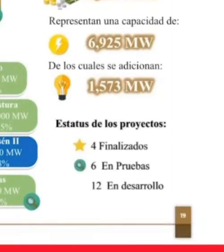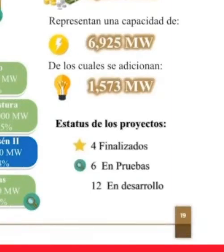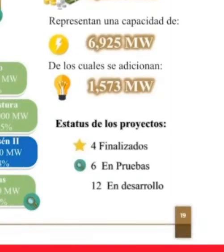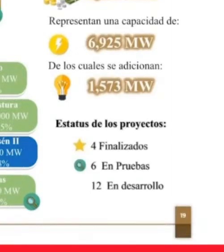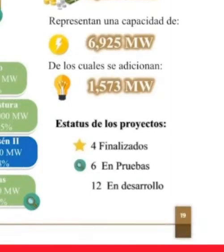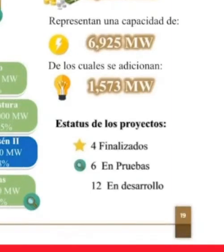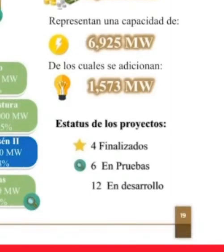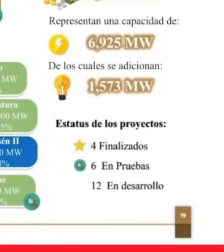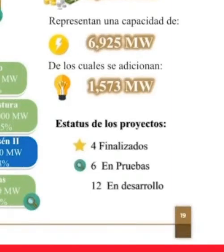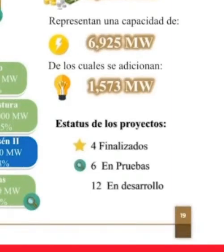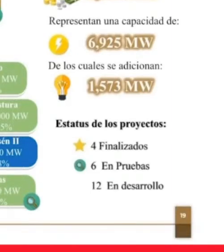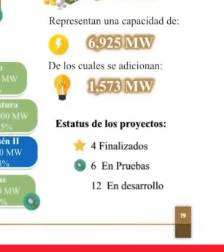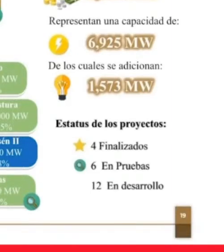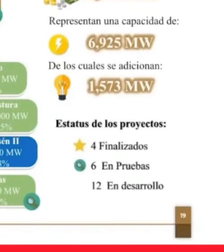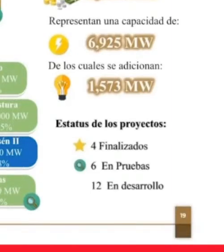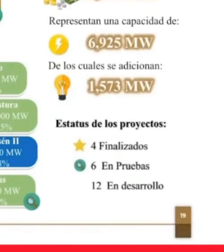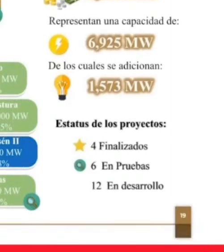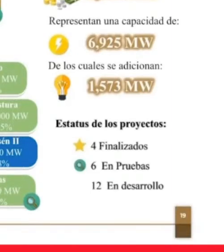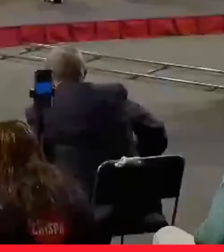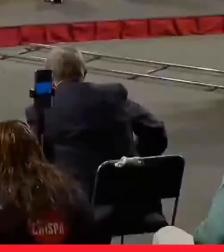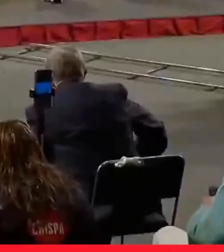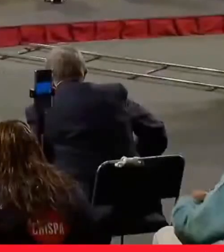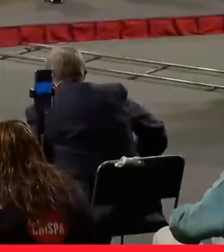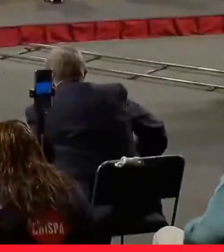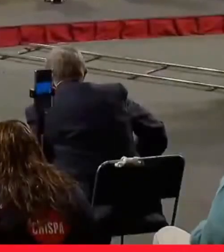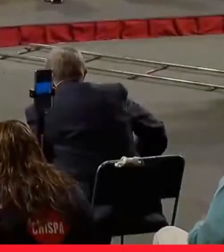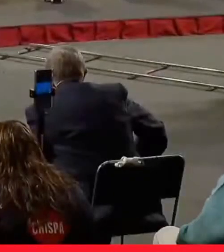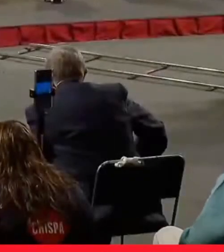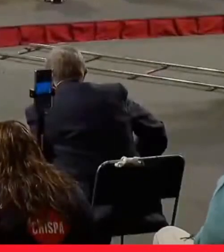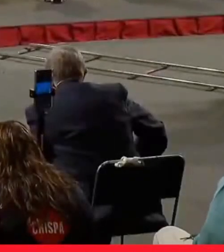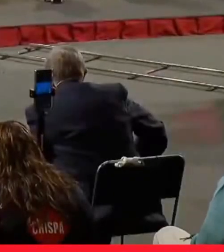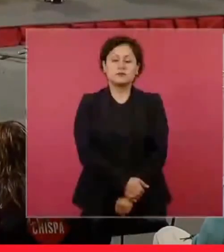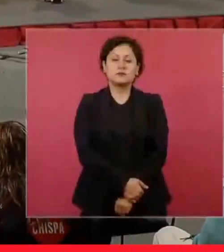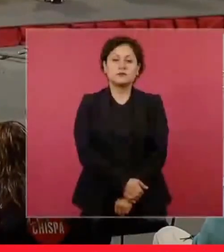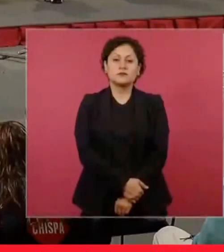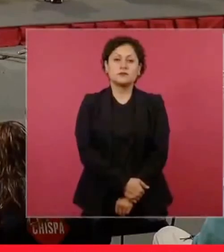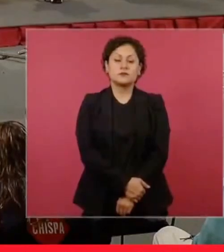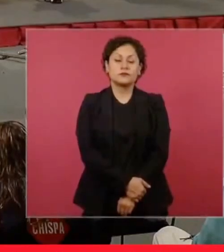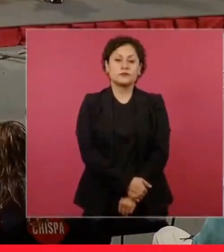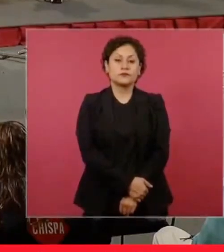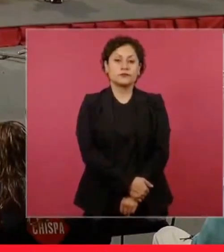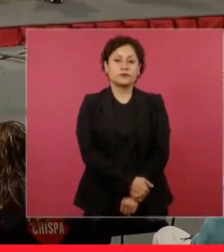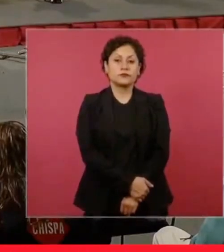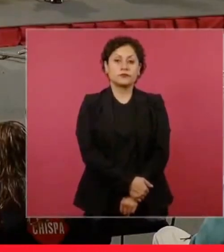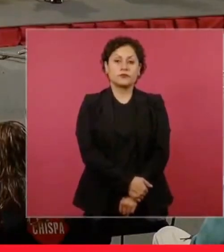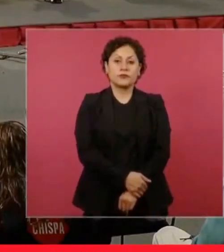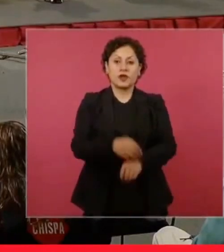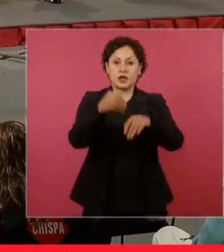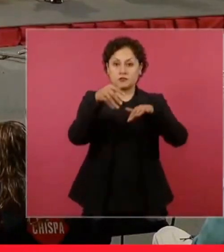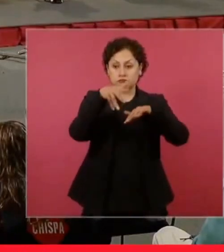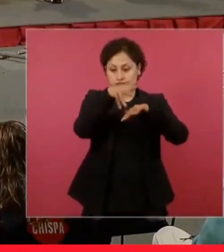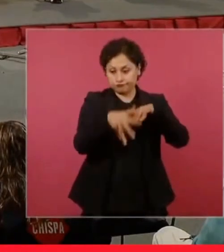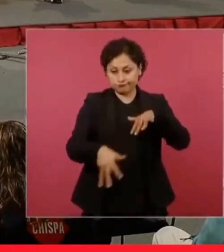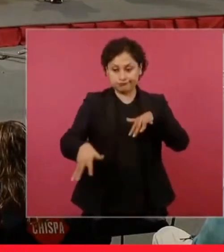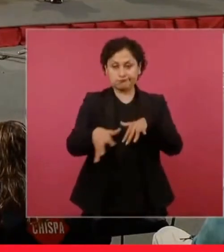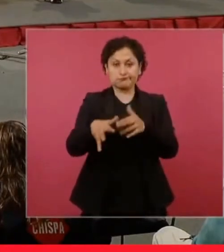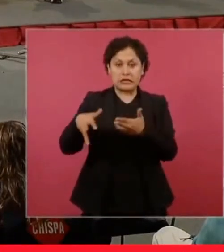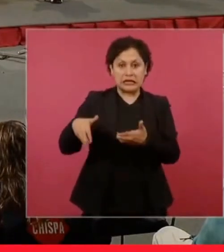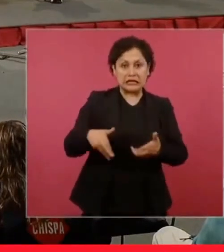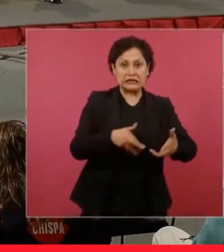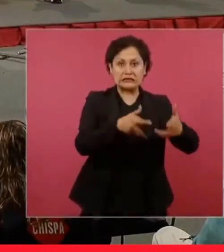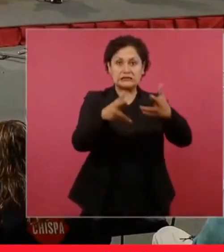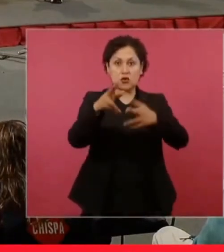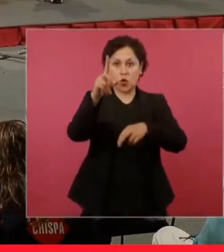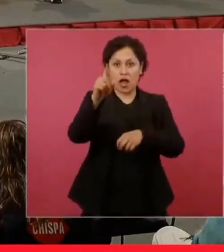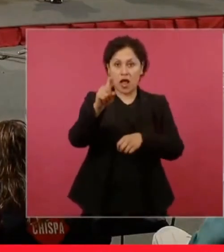situación de inundar con un embalse, sino que con la misma corriente que trae la cuenca o el río va a ir generando